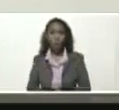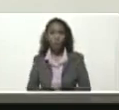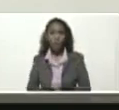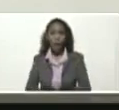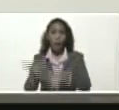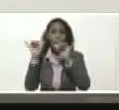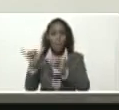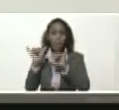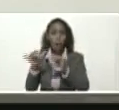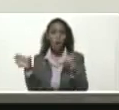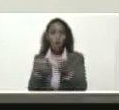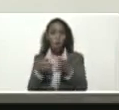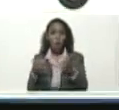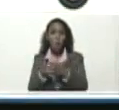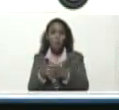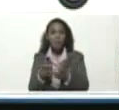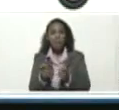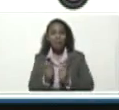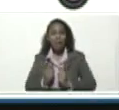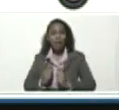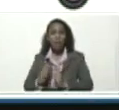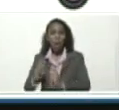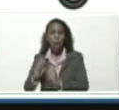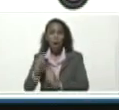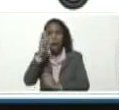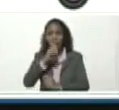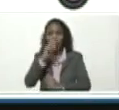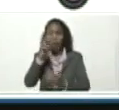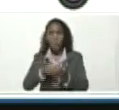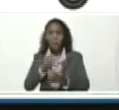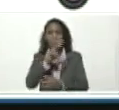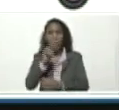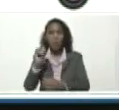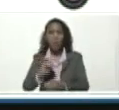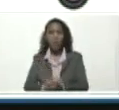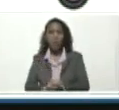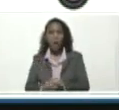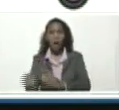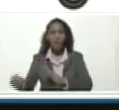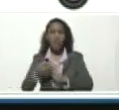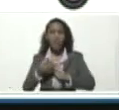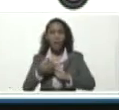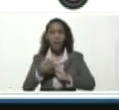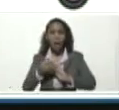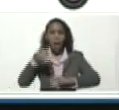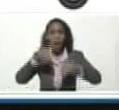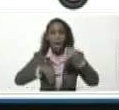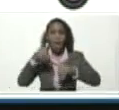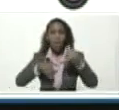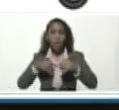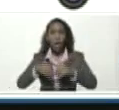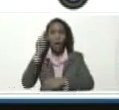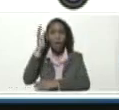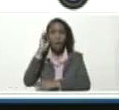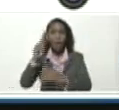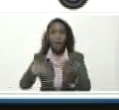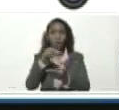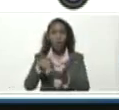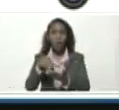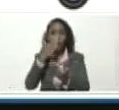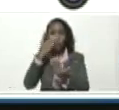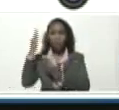mismo grupo que intentó en el año 2020 afectar las elecciones a la Asamblea Nacional